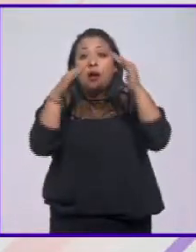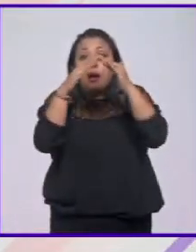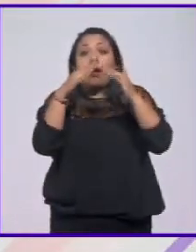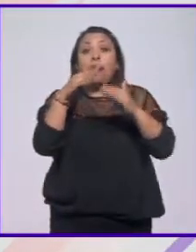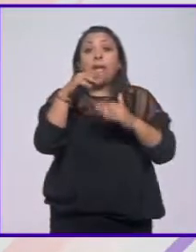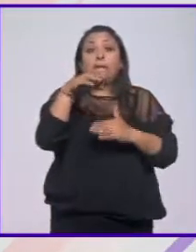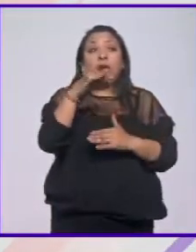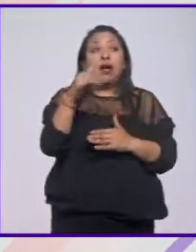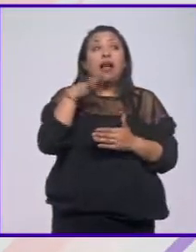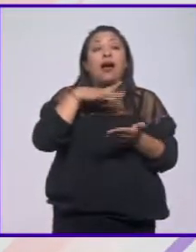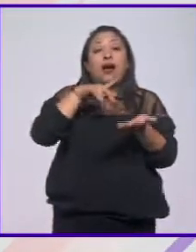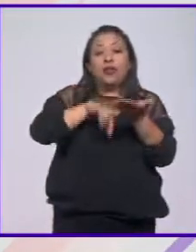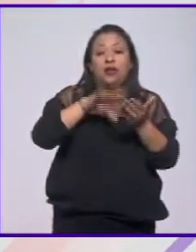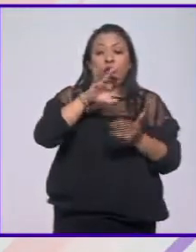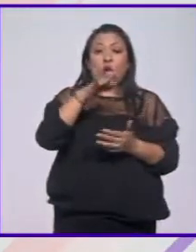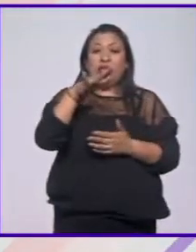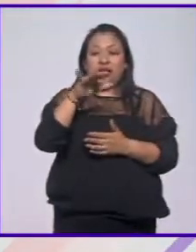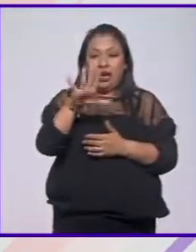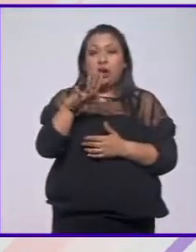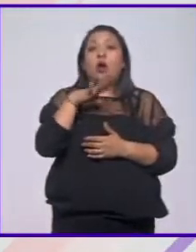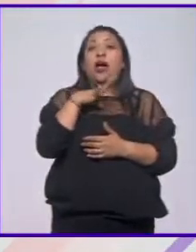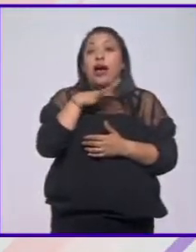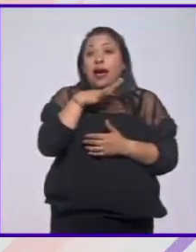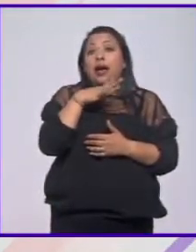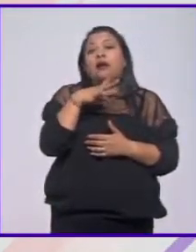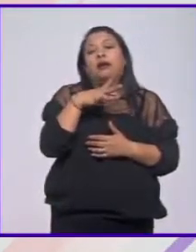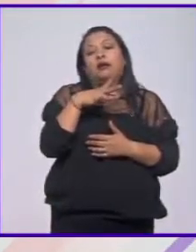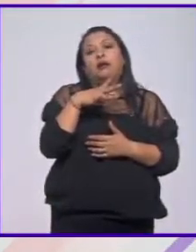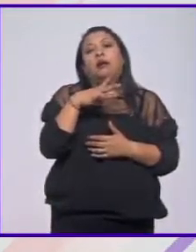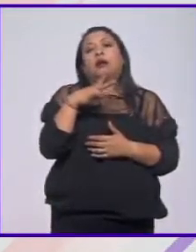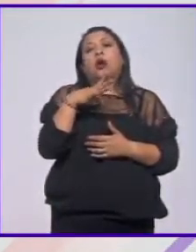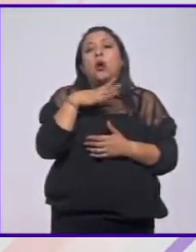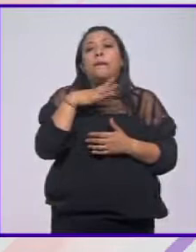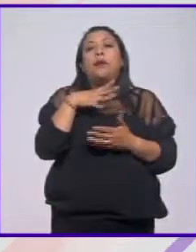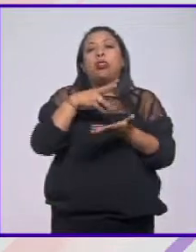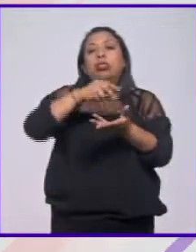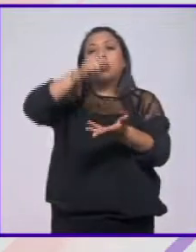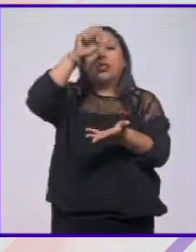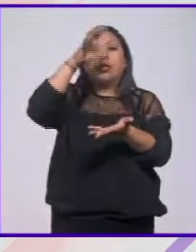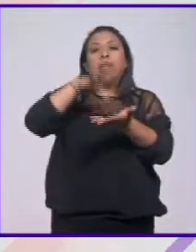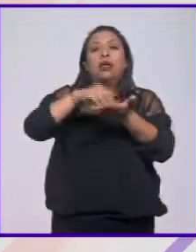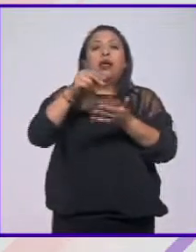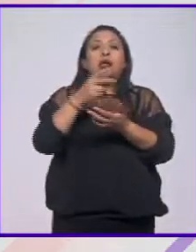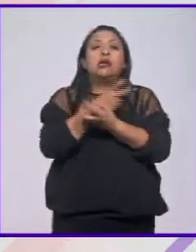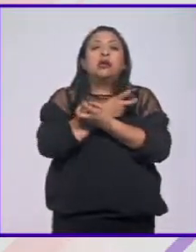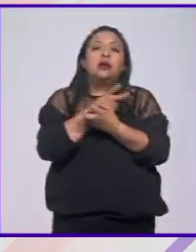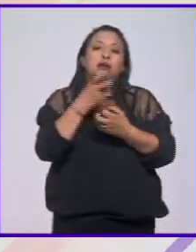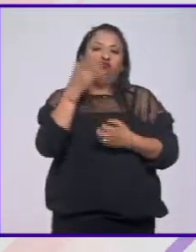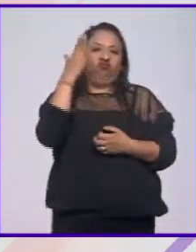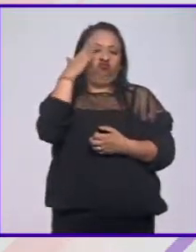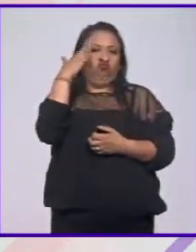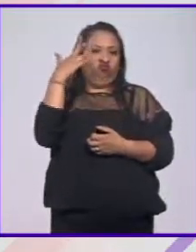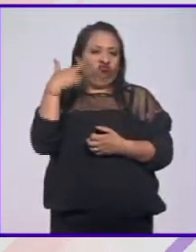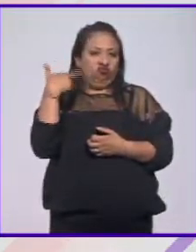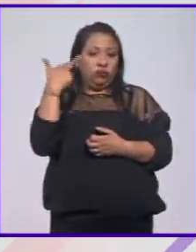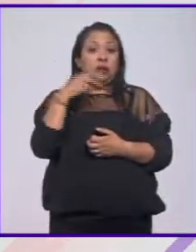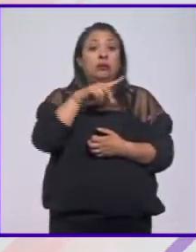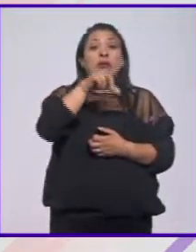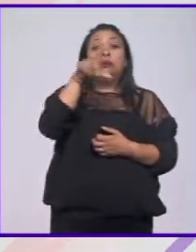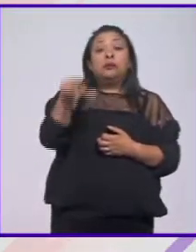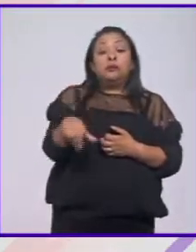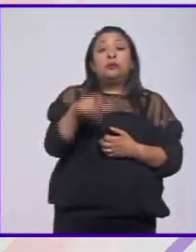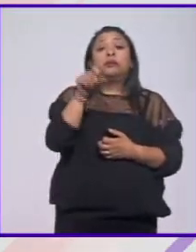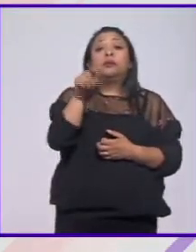y en el Cuauhtzicalco era donde, repito, se cremaba el cadáver del soberano y al poco tiempo